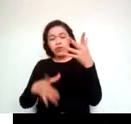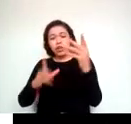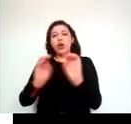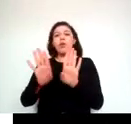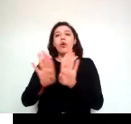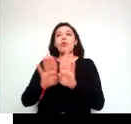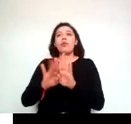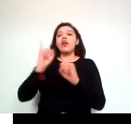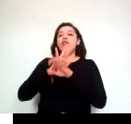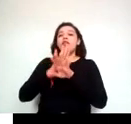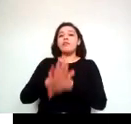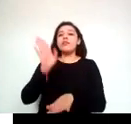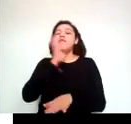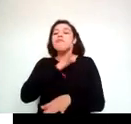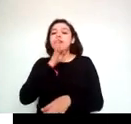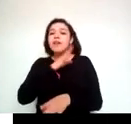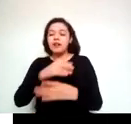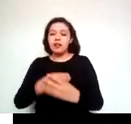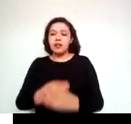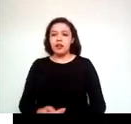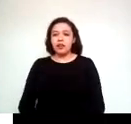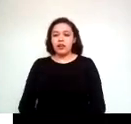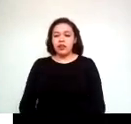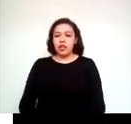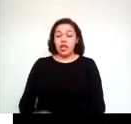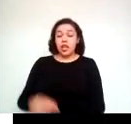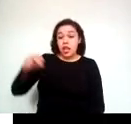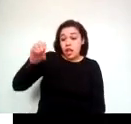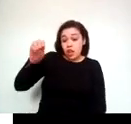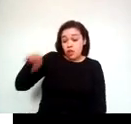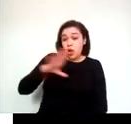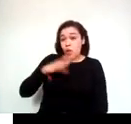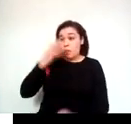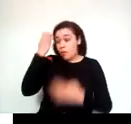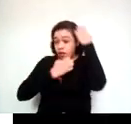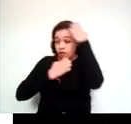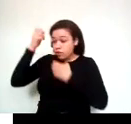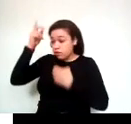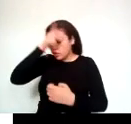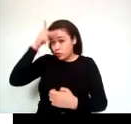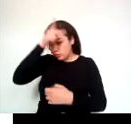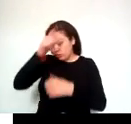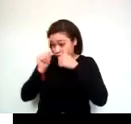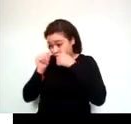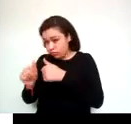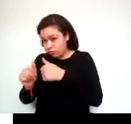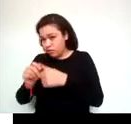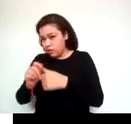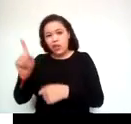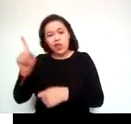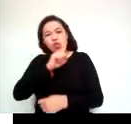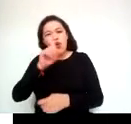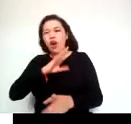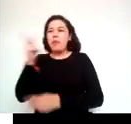de la norma. La norma no es un instrumento para realizar una evaluación psicológica a los trabajadores. Tampoco es un cuestionario